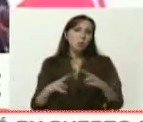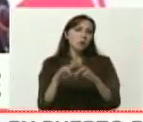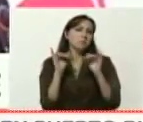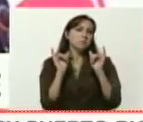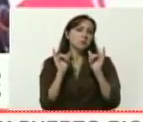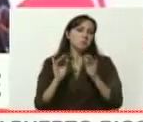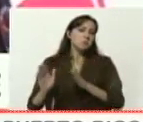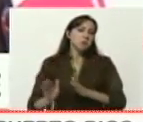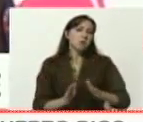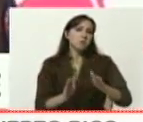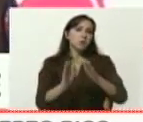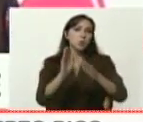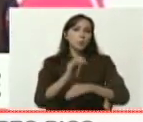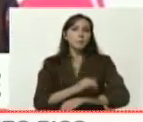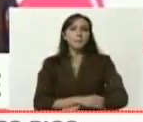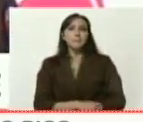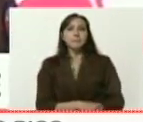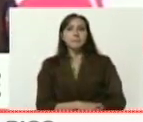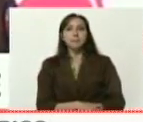solo camino.